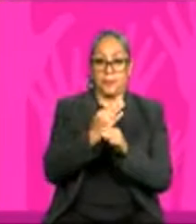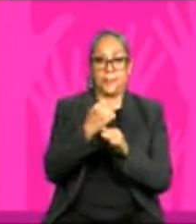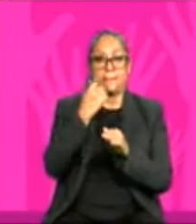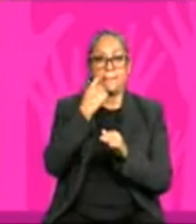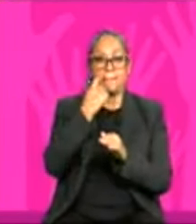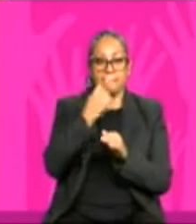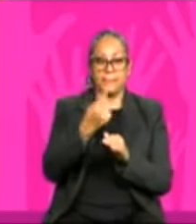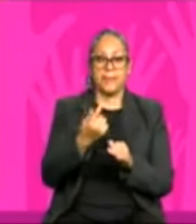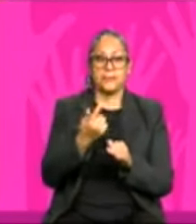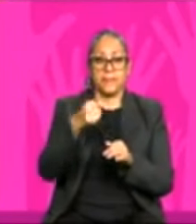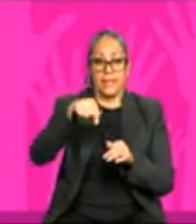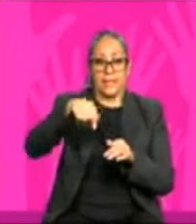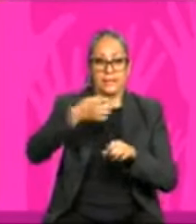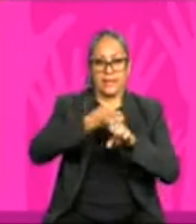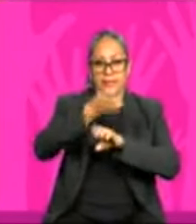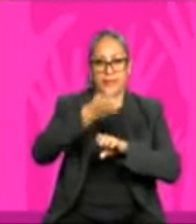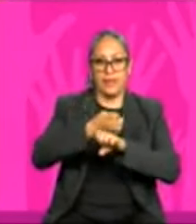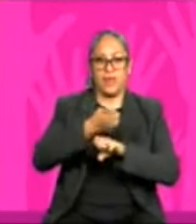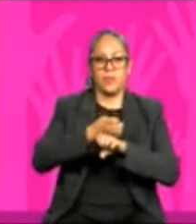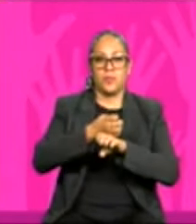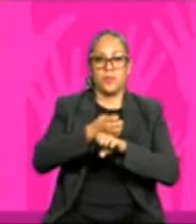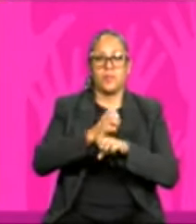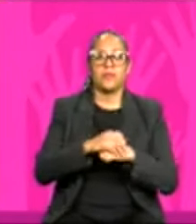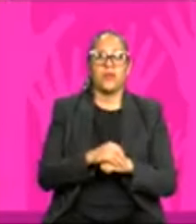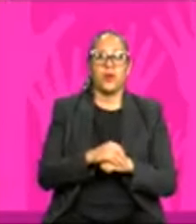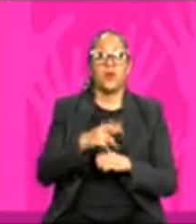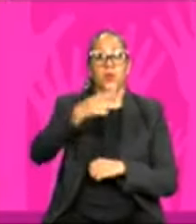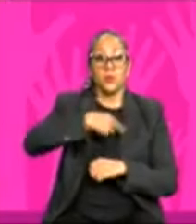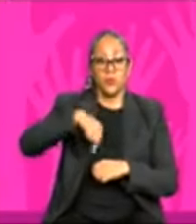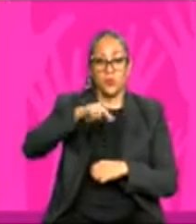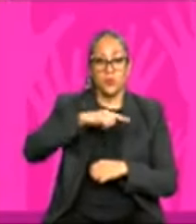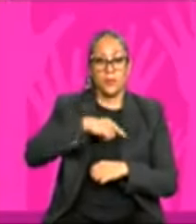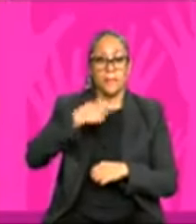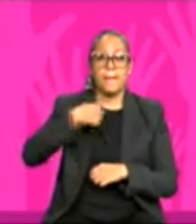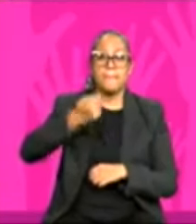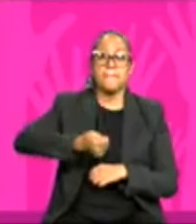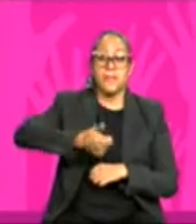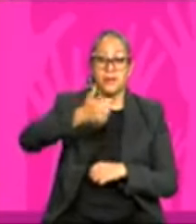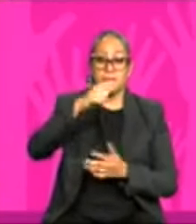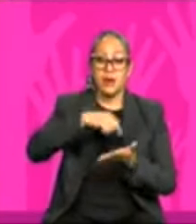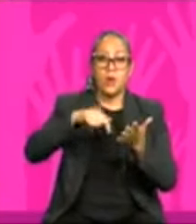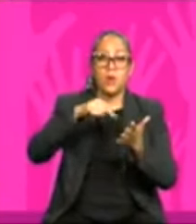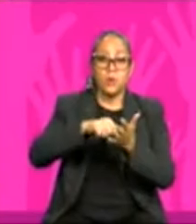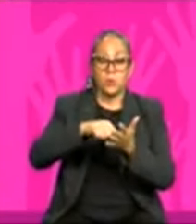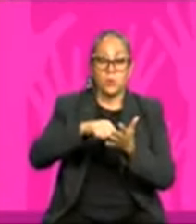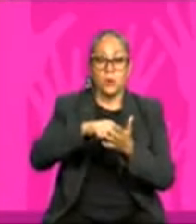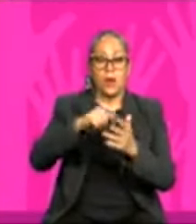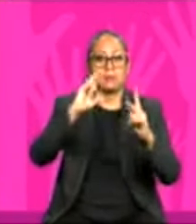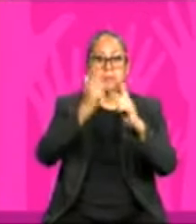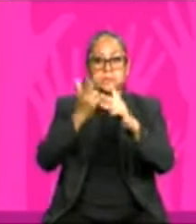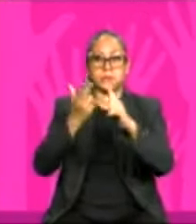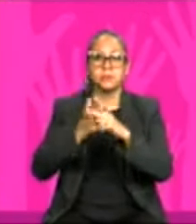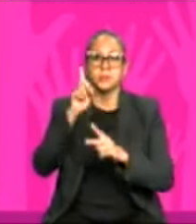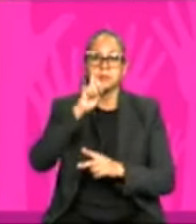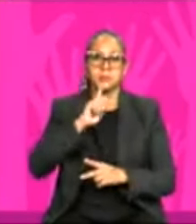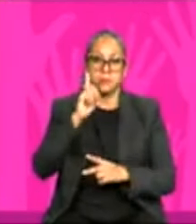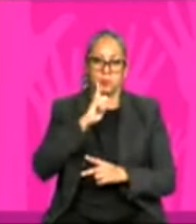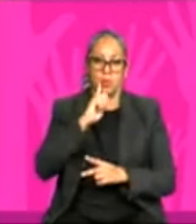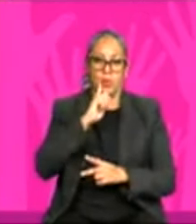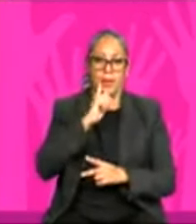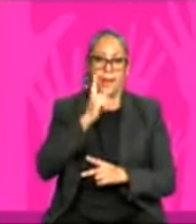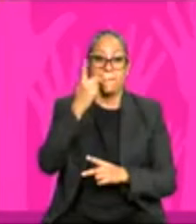aquí en este hermoso estado. Somos hoy el primer lugar en feminicidios en todo el país, pero la alerta